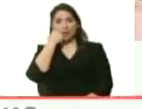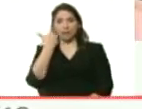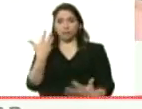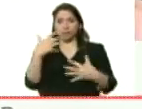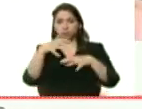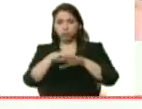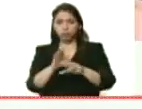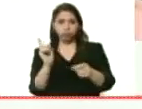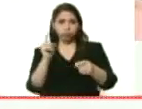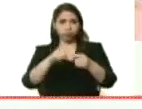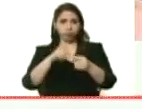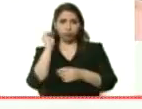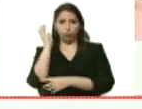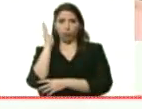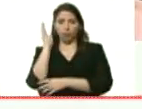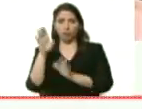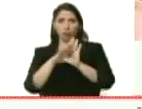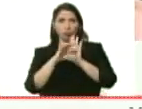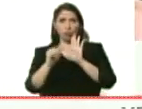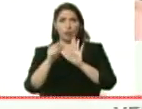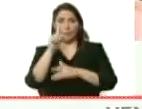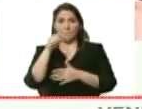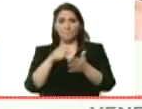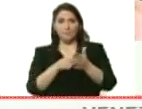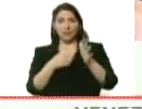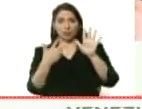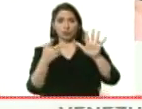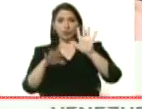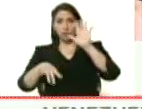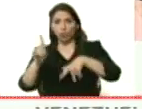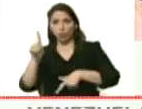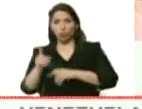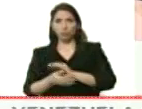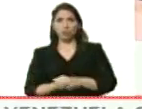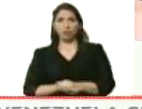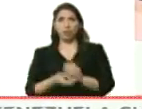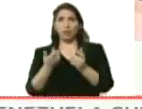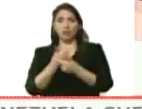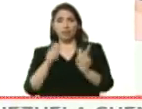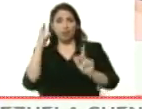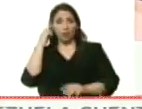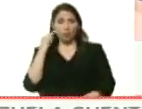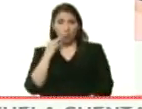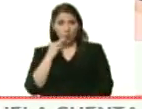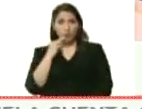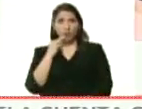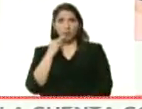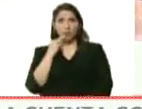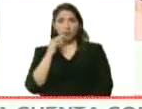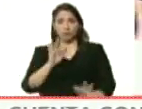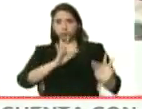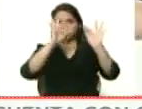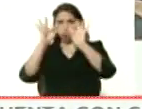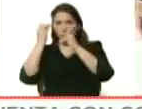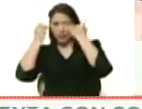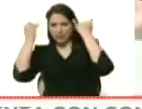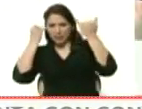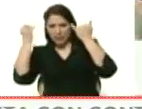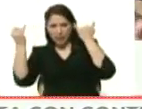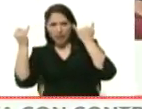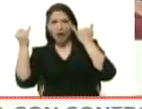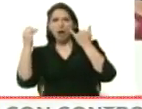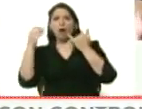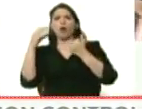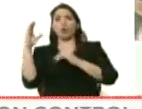integrante del Congreso Constituyente de 1811. El libertador Simón Bolívar hereda la idea de